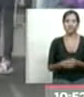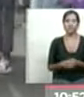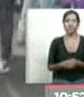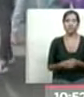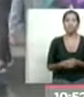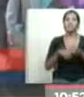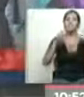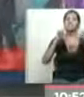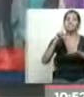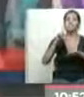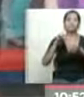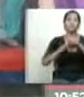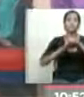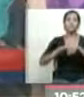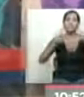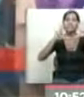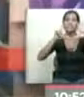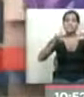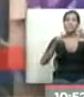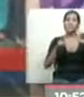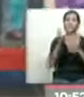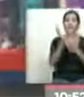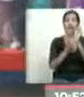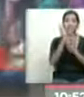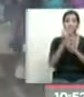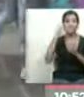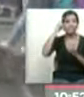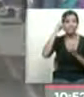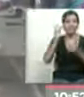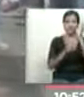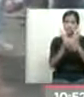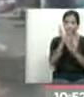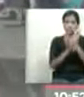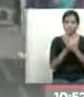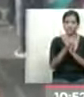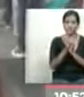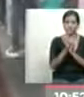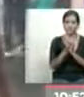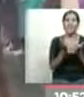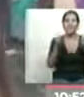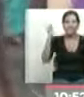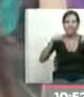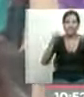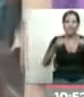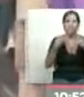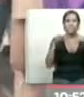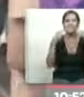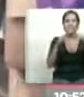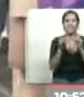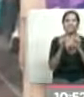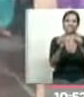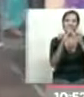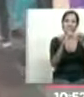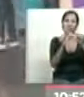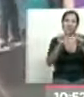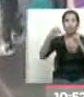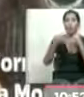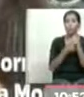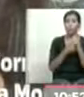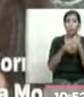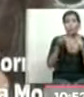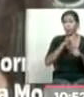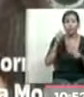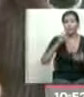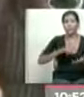17 de abril, Día del Nazareno. Lo que ustedes van a ver es el mensaje que manda estas seguidoras de Guaidó. Claro, como ellas no están aquí en